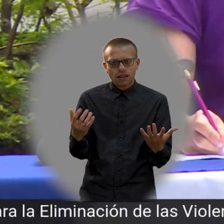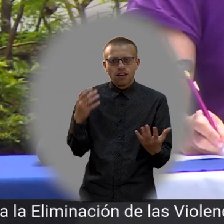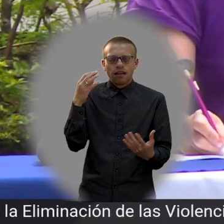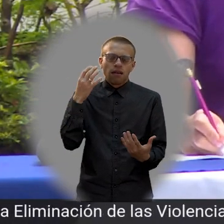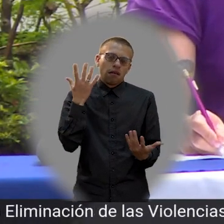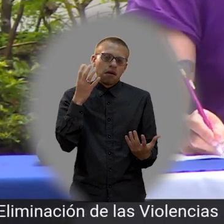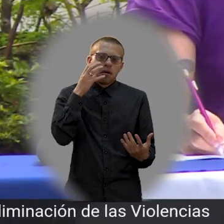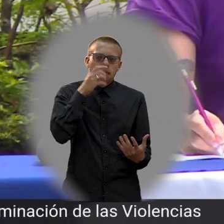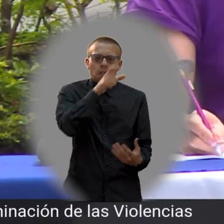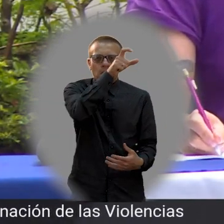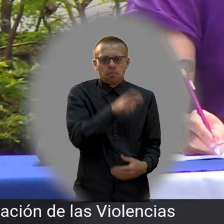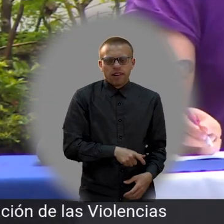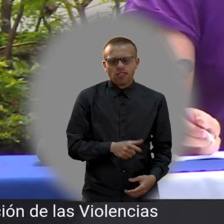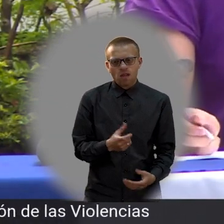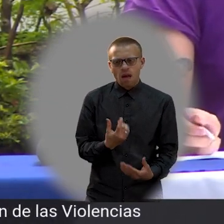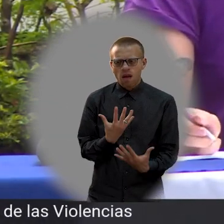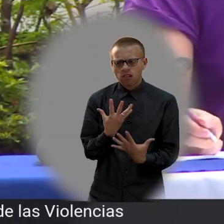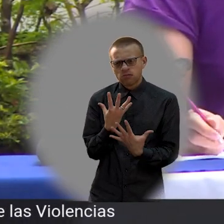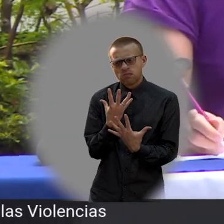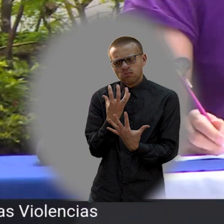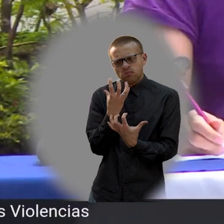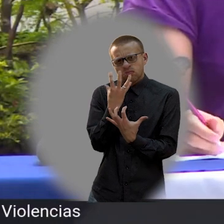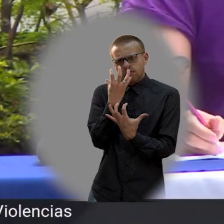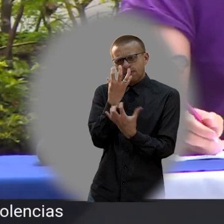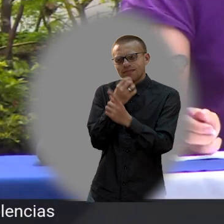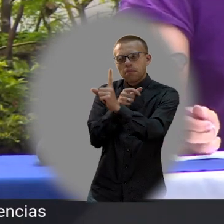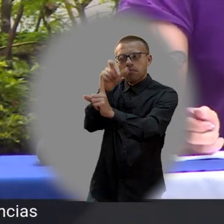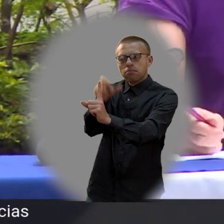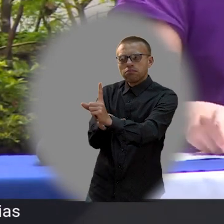su víctima casi como un moralizador.